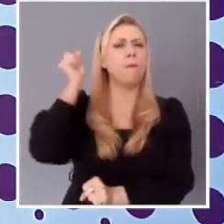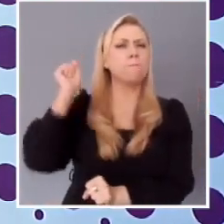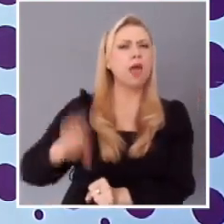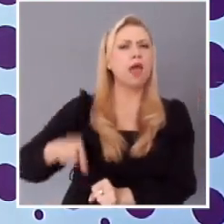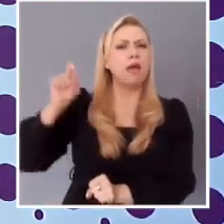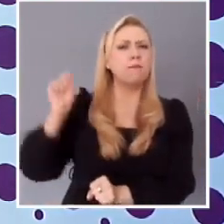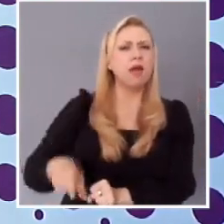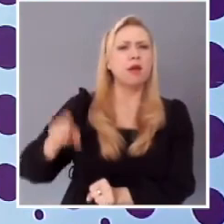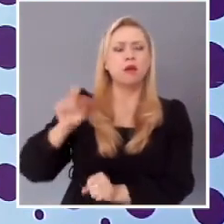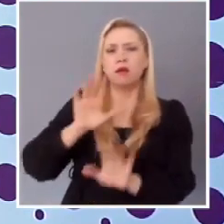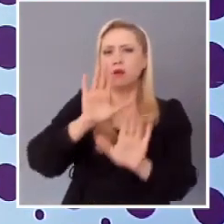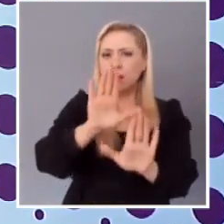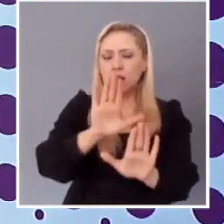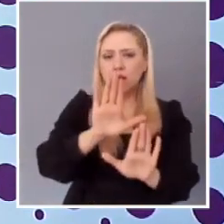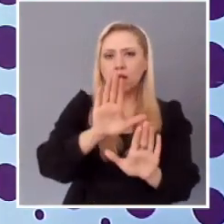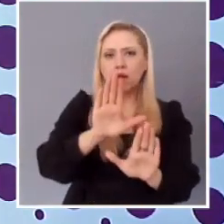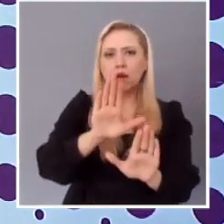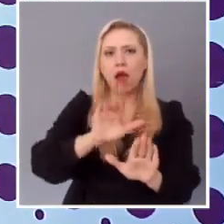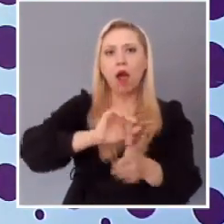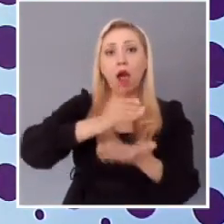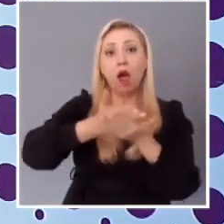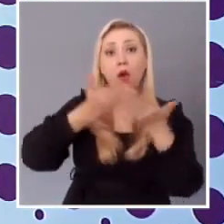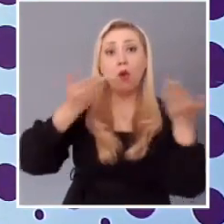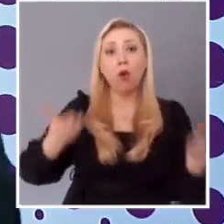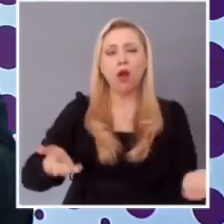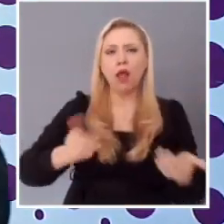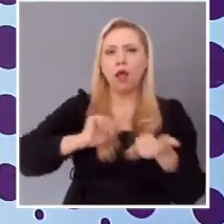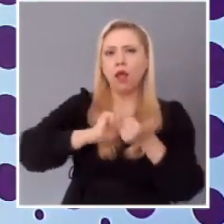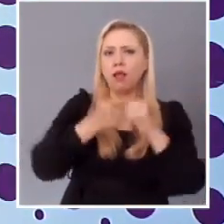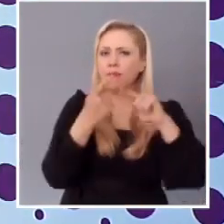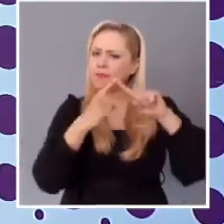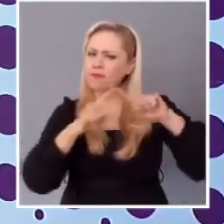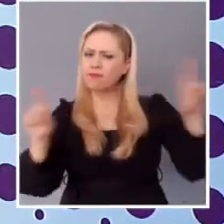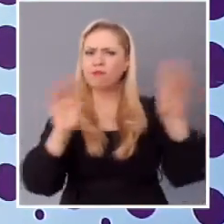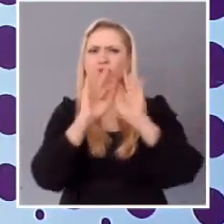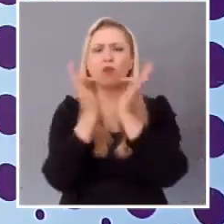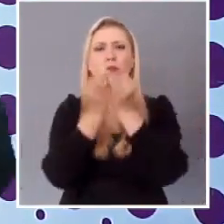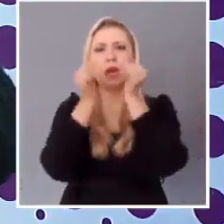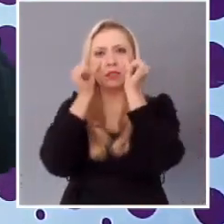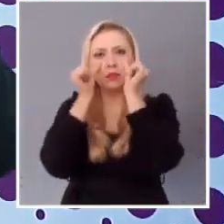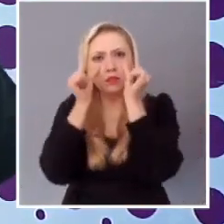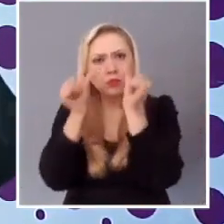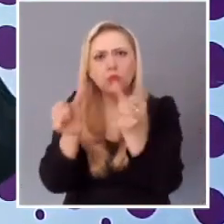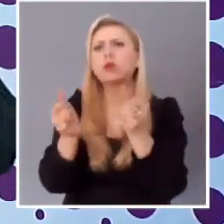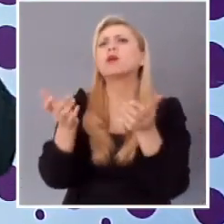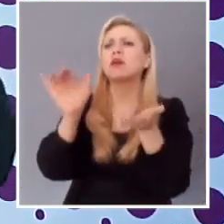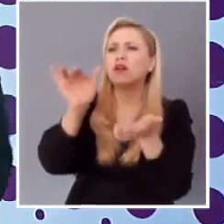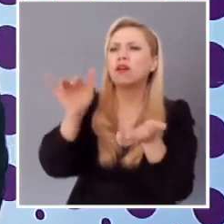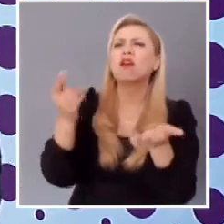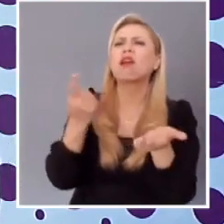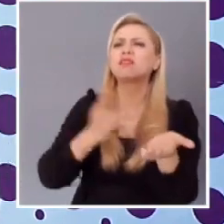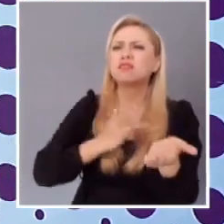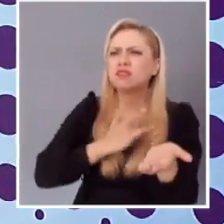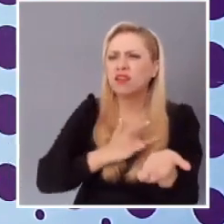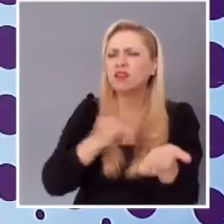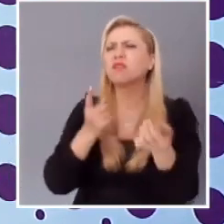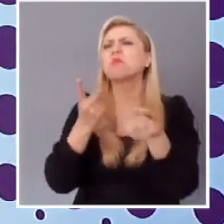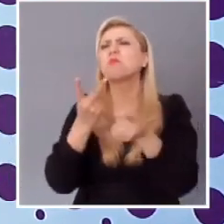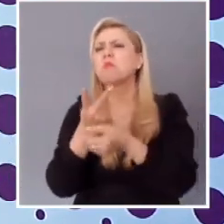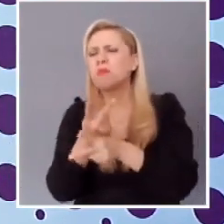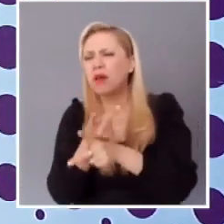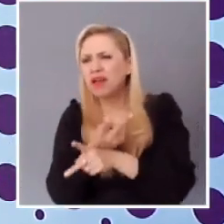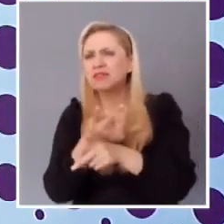persona que está viviendo este tipo de situaciones, conectarse con ella, permitir que la crisis fluya y